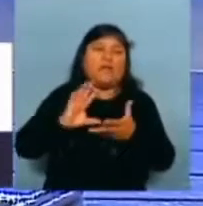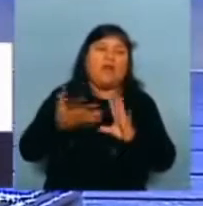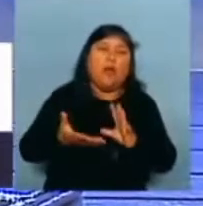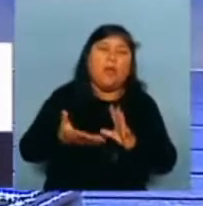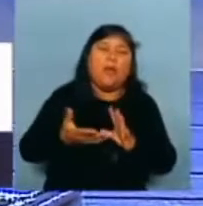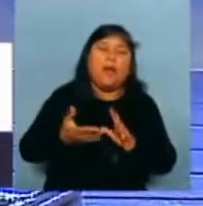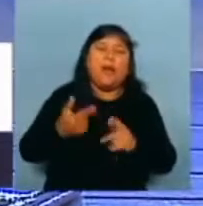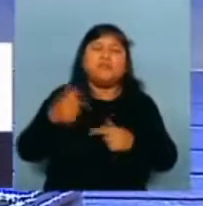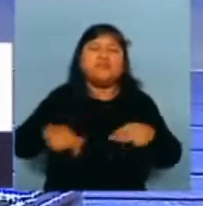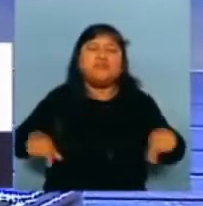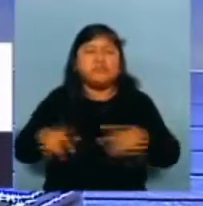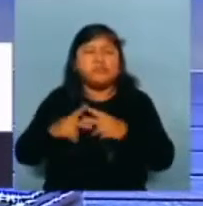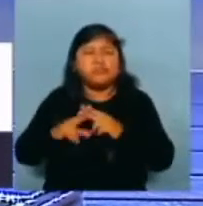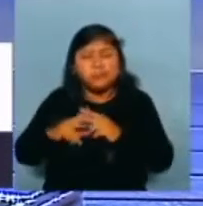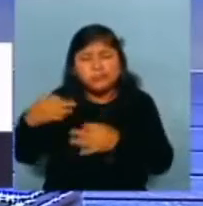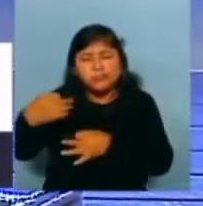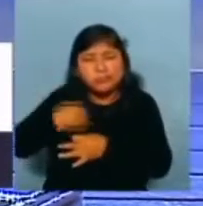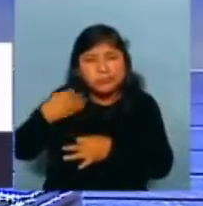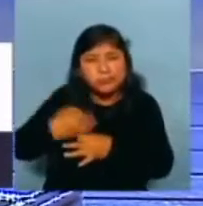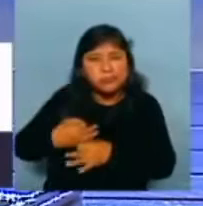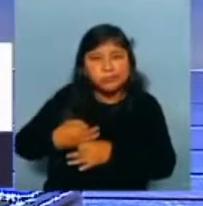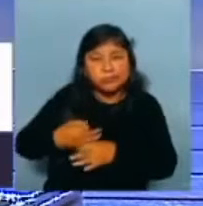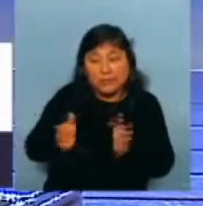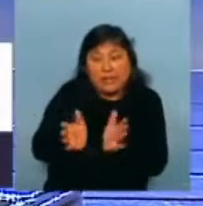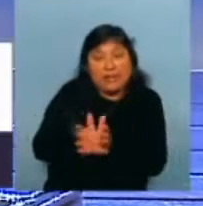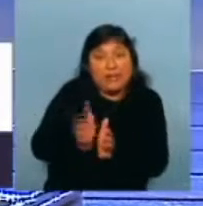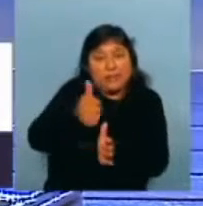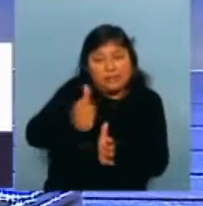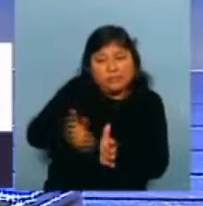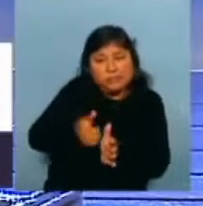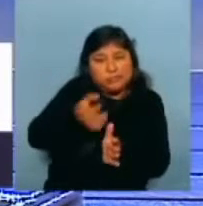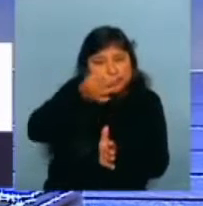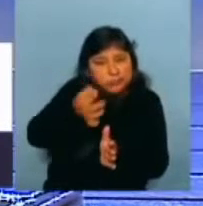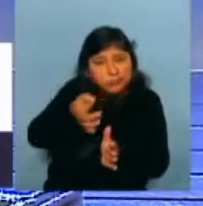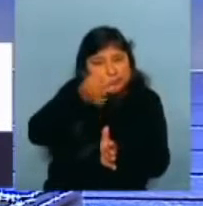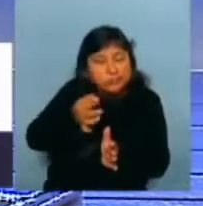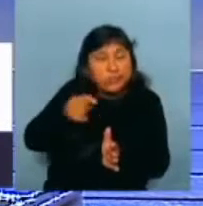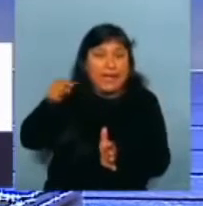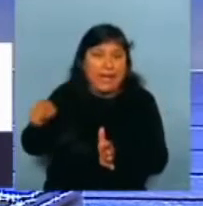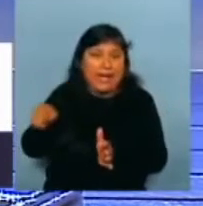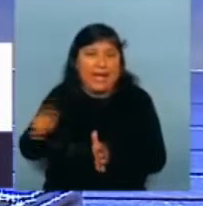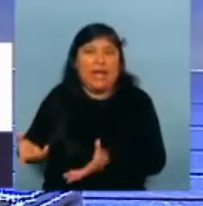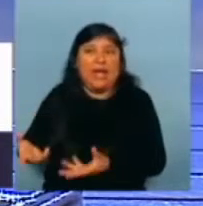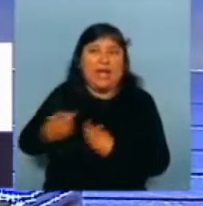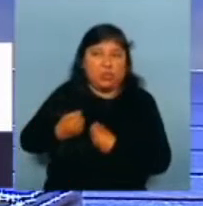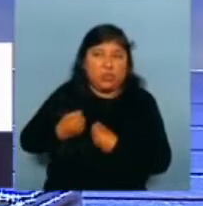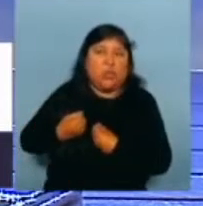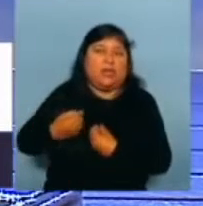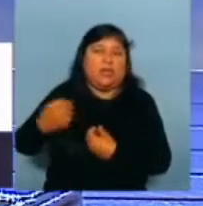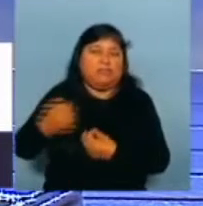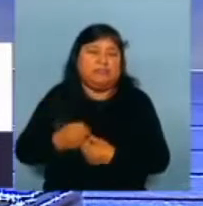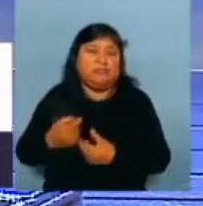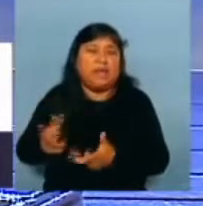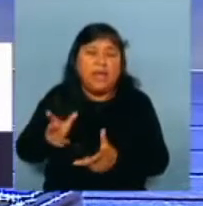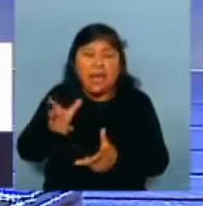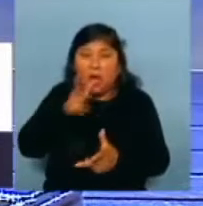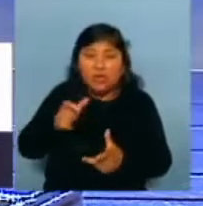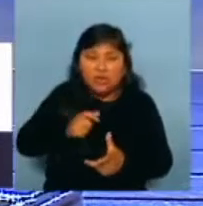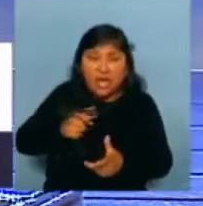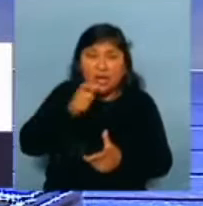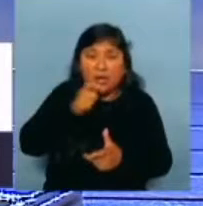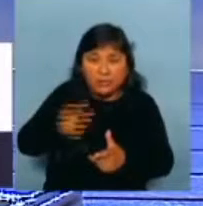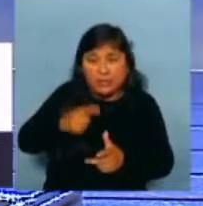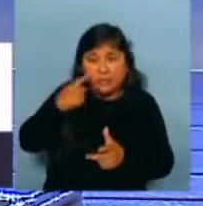técnica, acompañando en el rincón. Es quien se lo vio darme indicaciones. Sí, exacto. Así que contenta. Valoro mucho